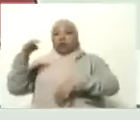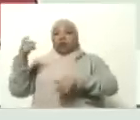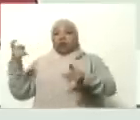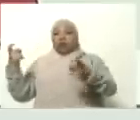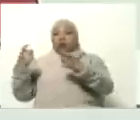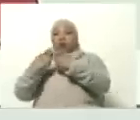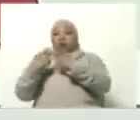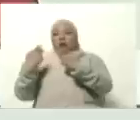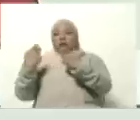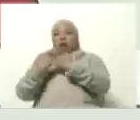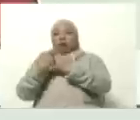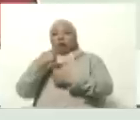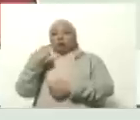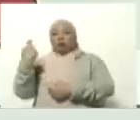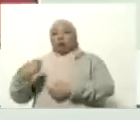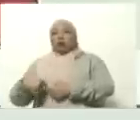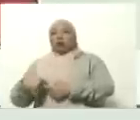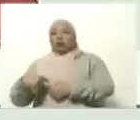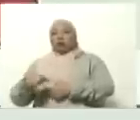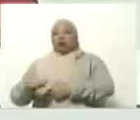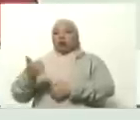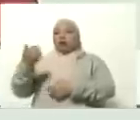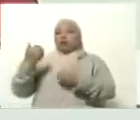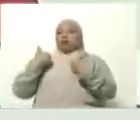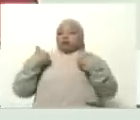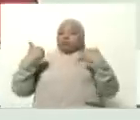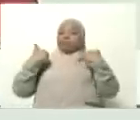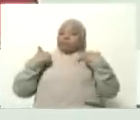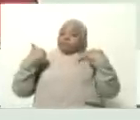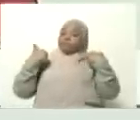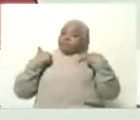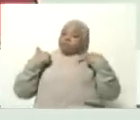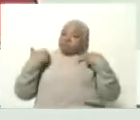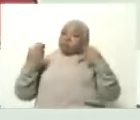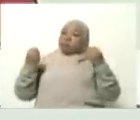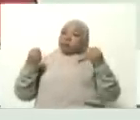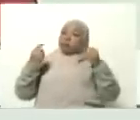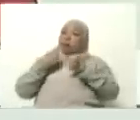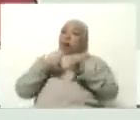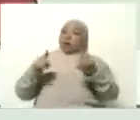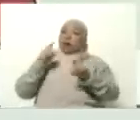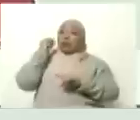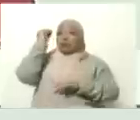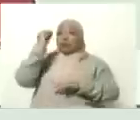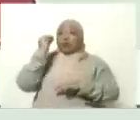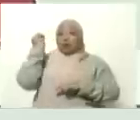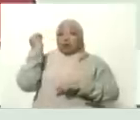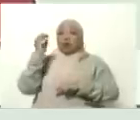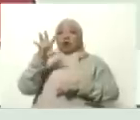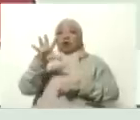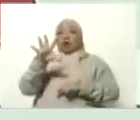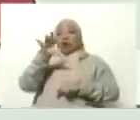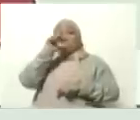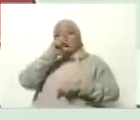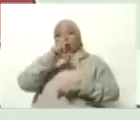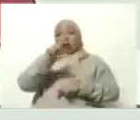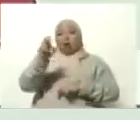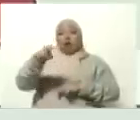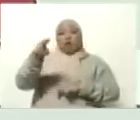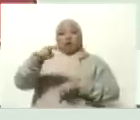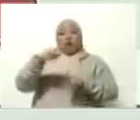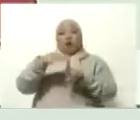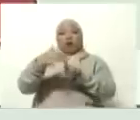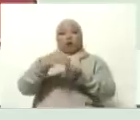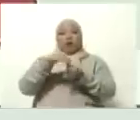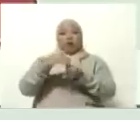ellos provocaron, ya es bastante. Eso no se les ocurría decirlo hace 5 años bajo ninguna